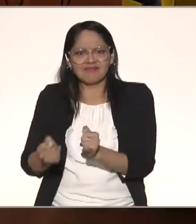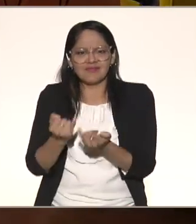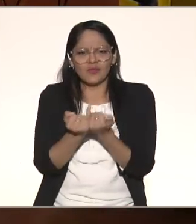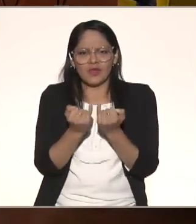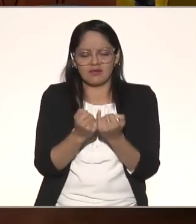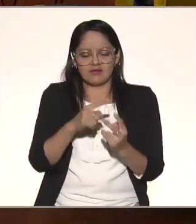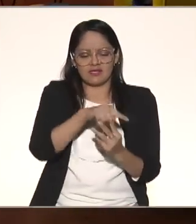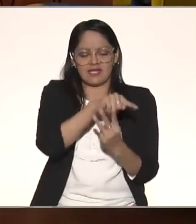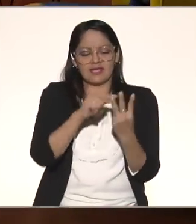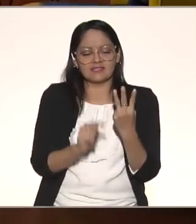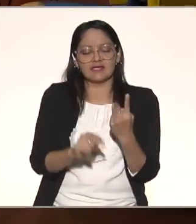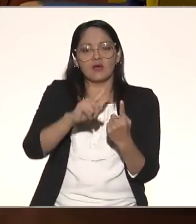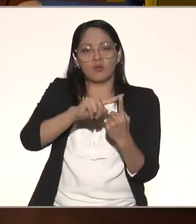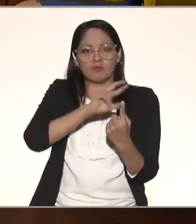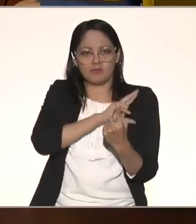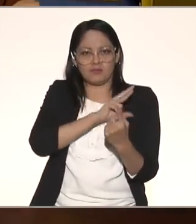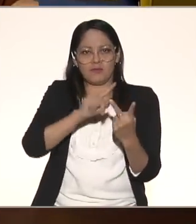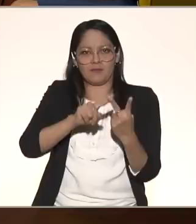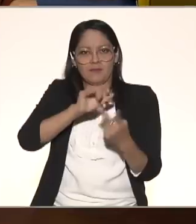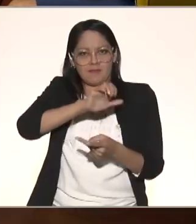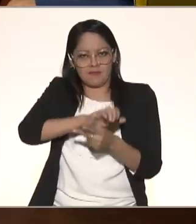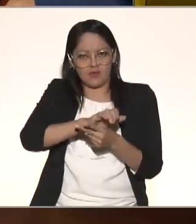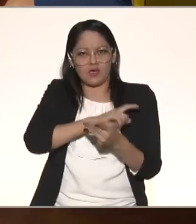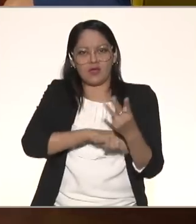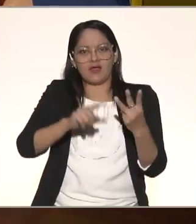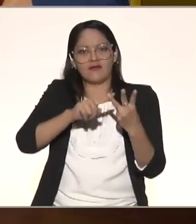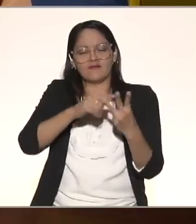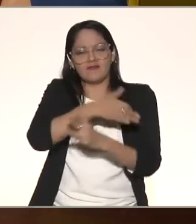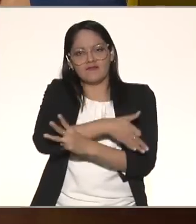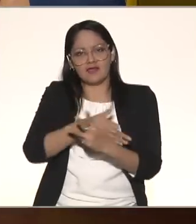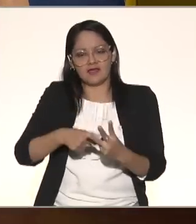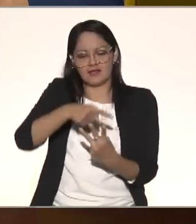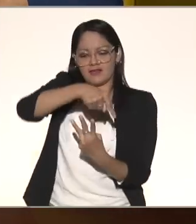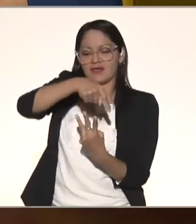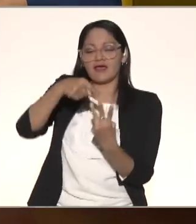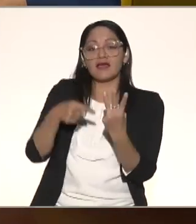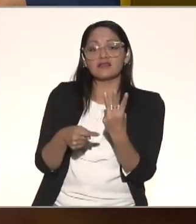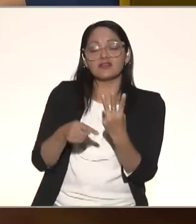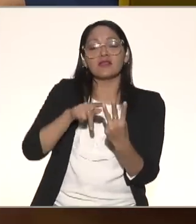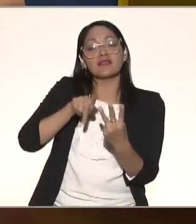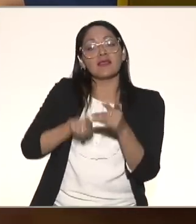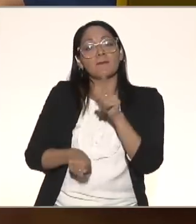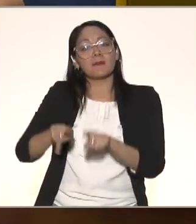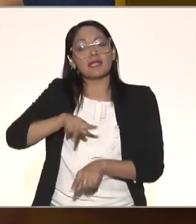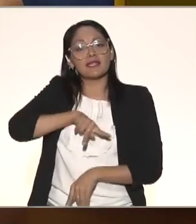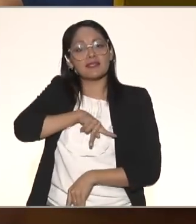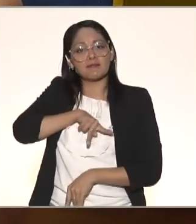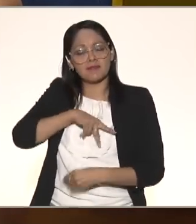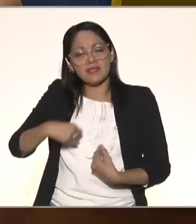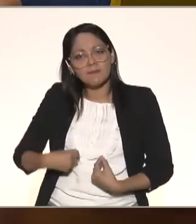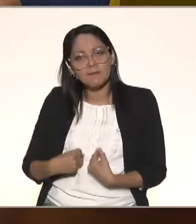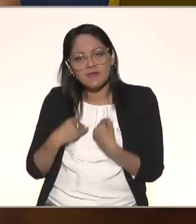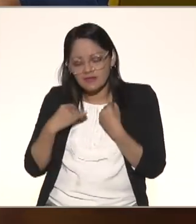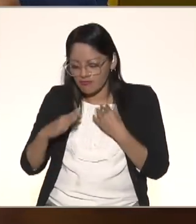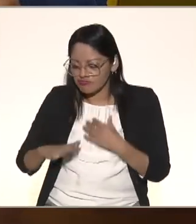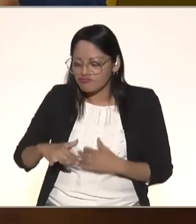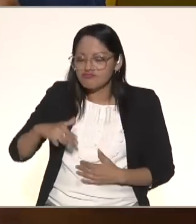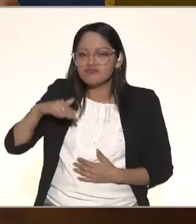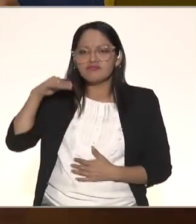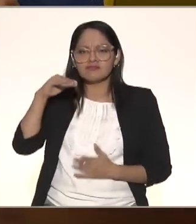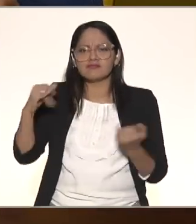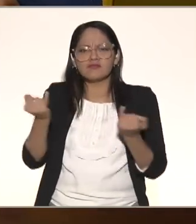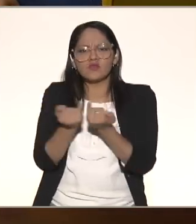pareja y familia, son tres maneras de servir de acuerdo a nuestra propia naturaleza. Y de realizarnos en